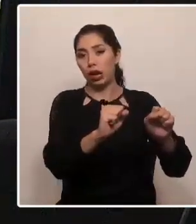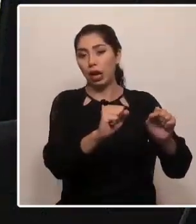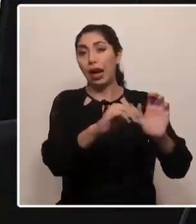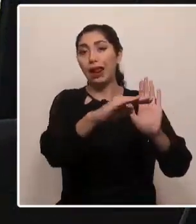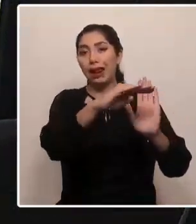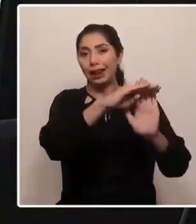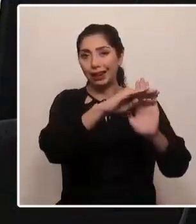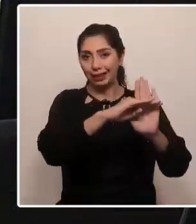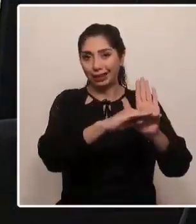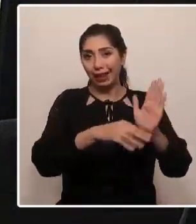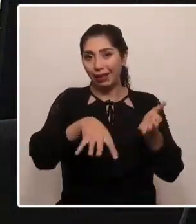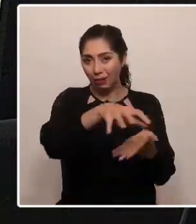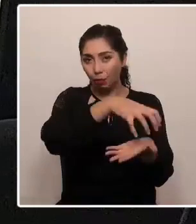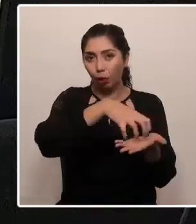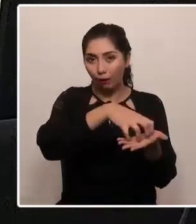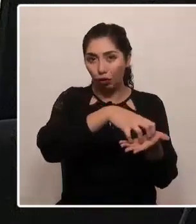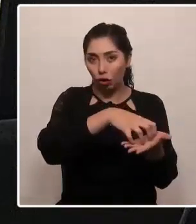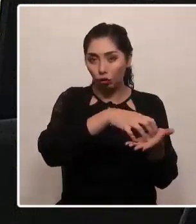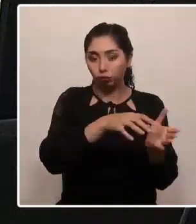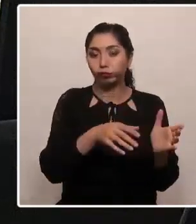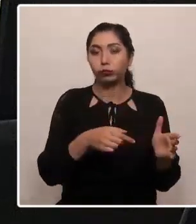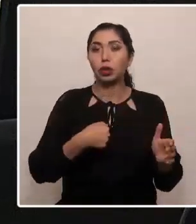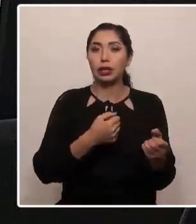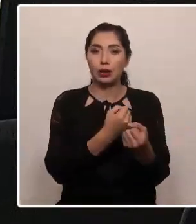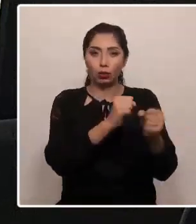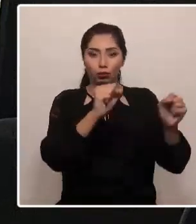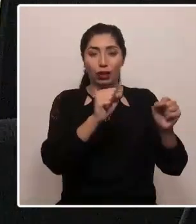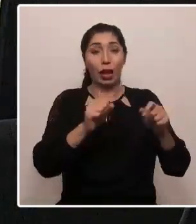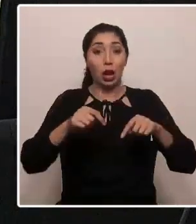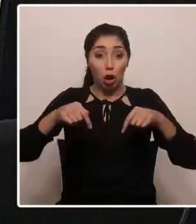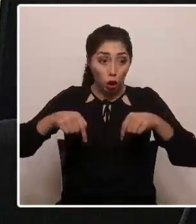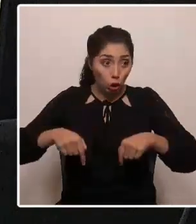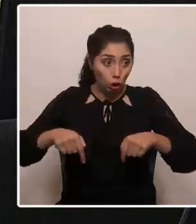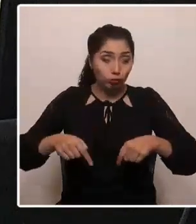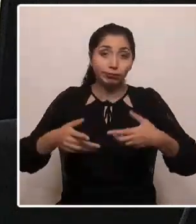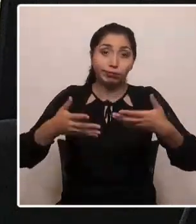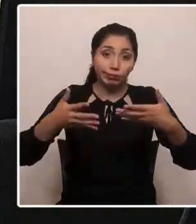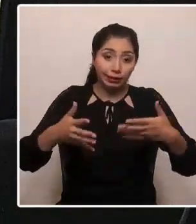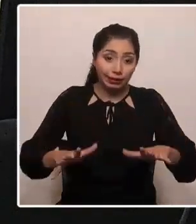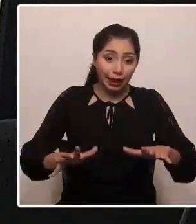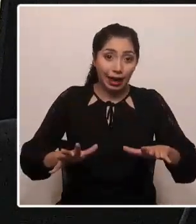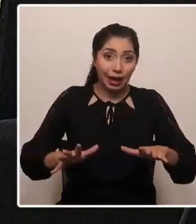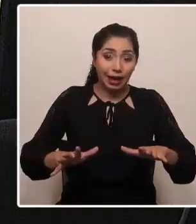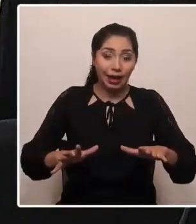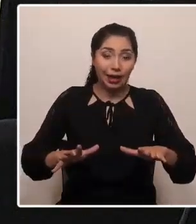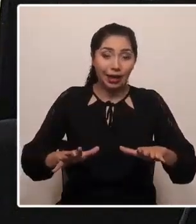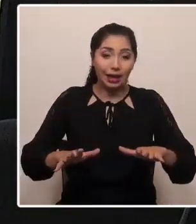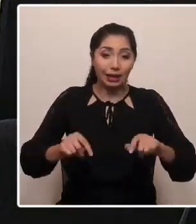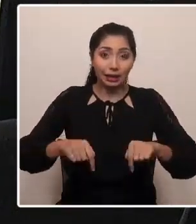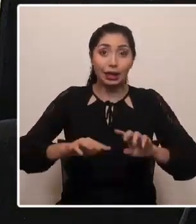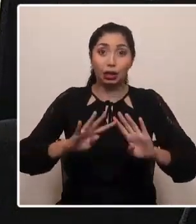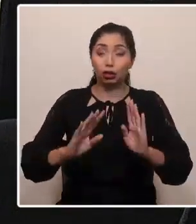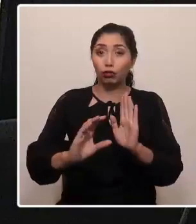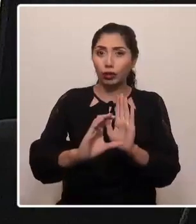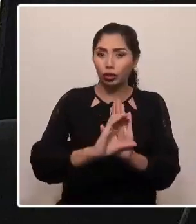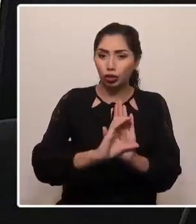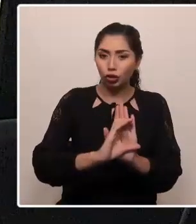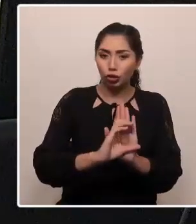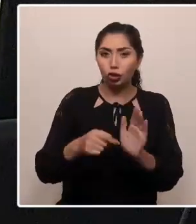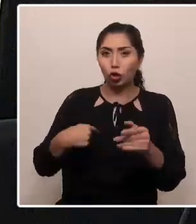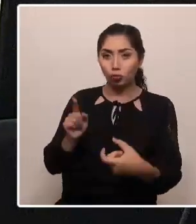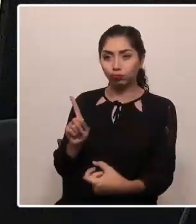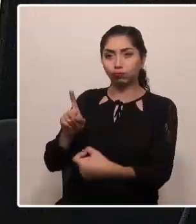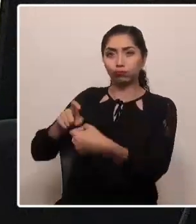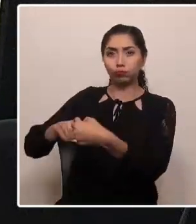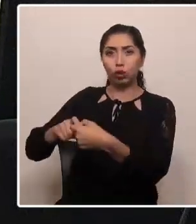bien lo vio la opinión pública y bueno, el día de hoy ya lo hago en la convención constitucional, ahora entramos al mixto.